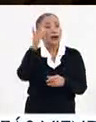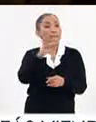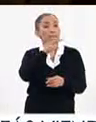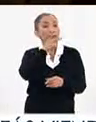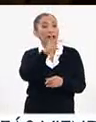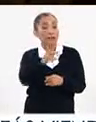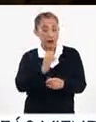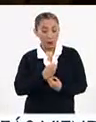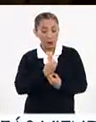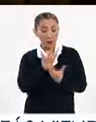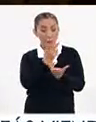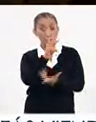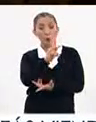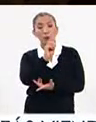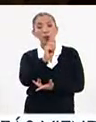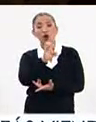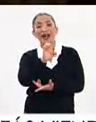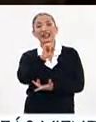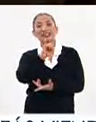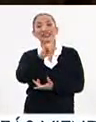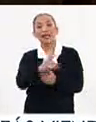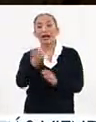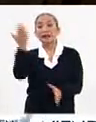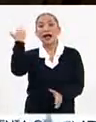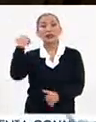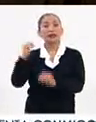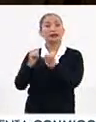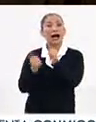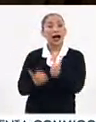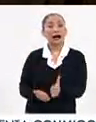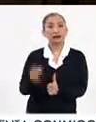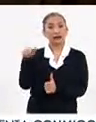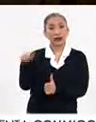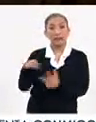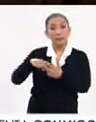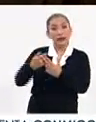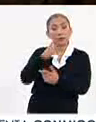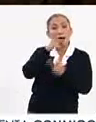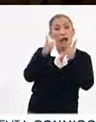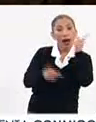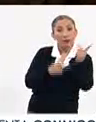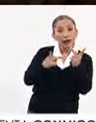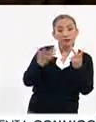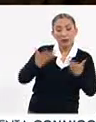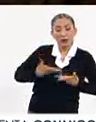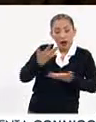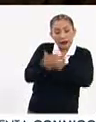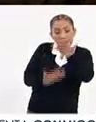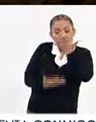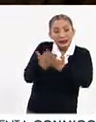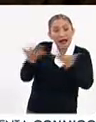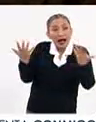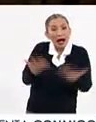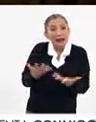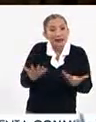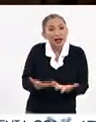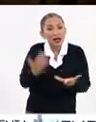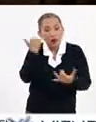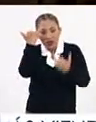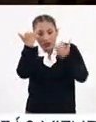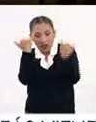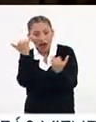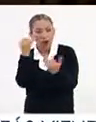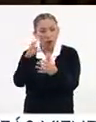palabra poesía tiene sus orígenes en el mundo de los artesanos, en el mundo de los hacedores, en el sentido del artificio,